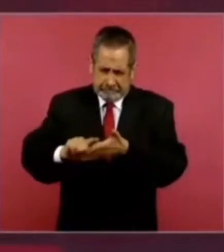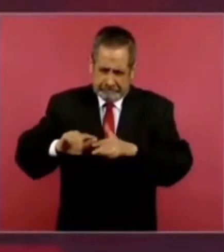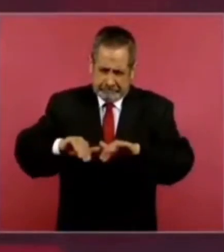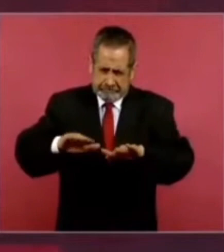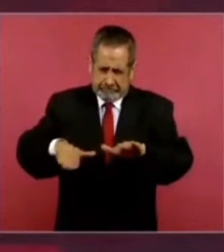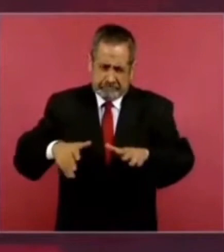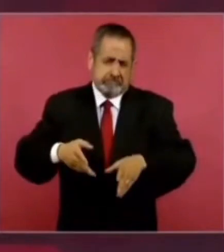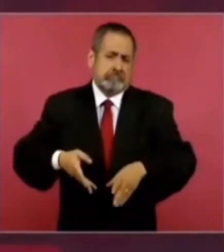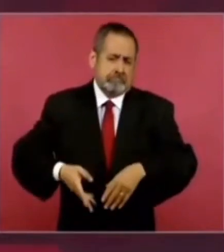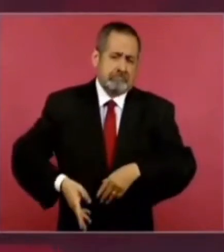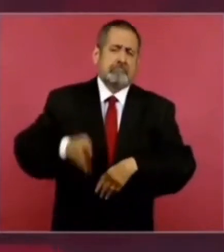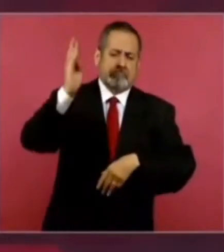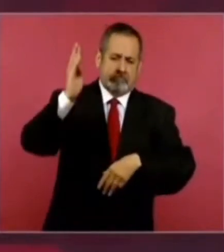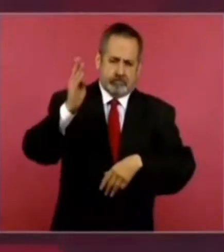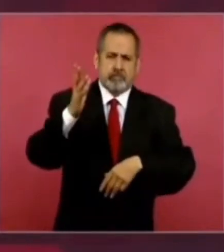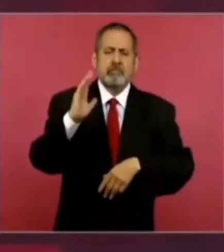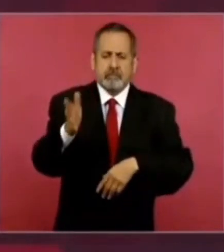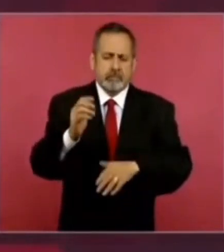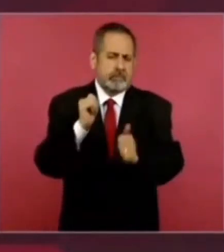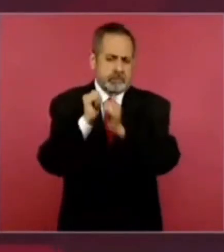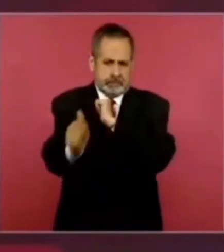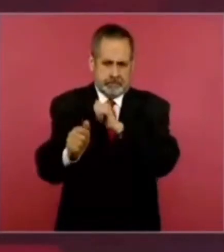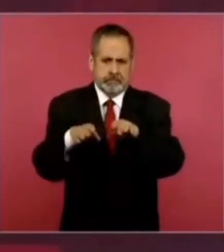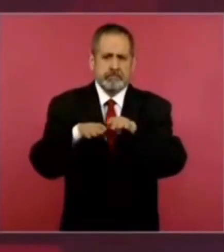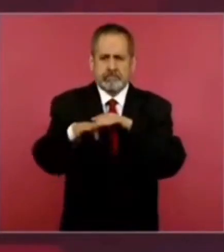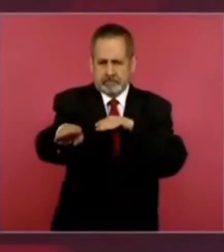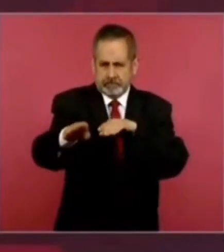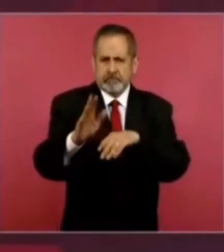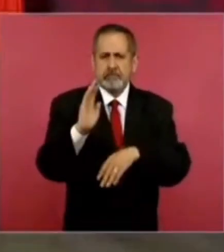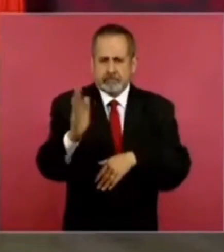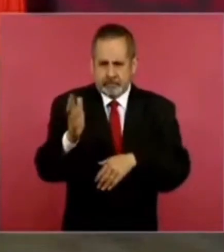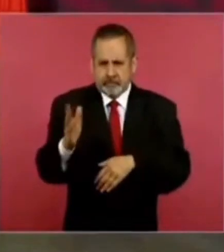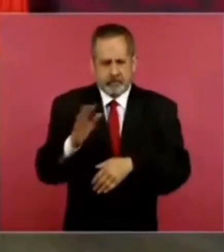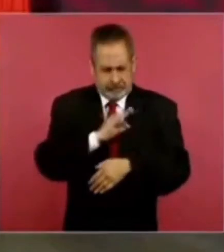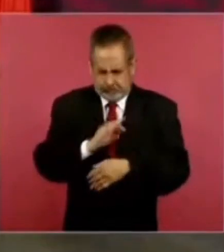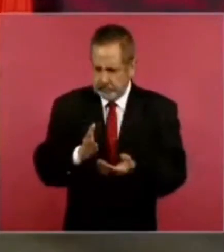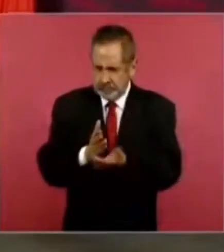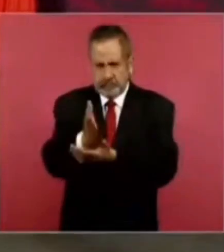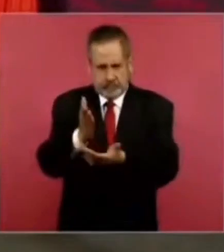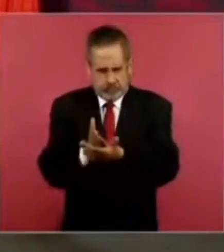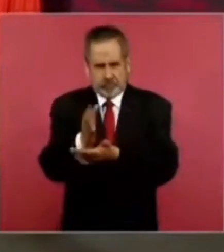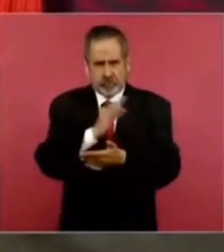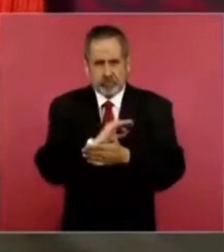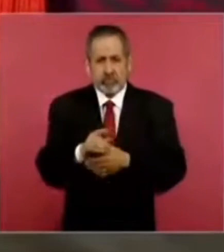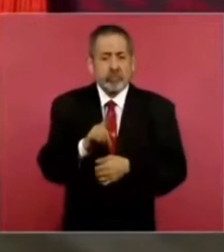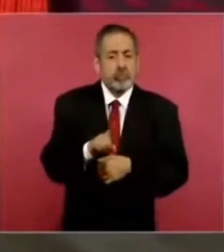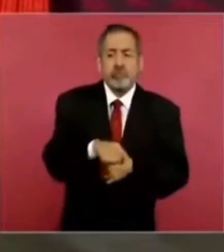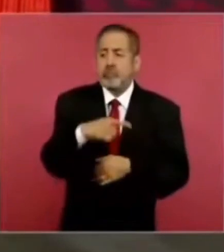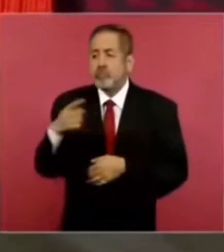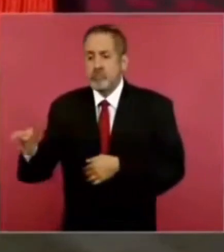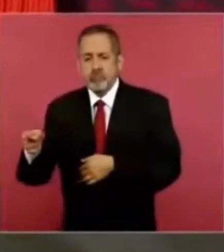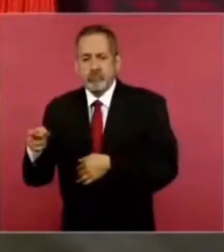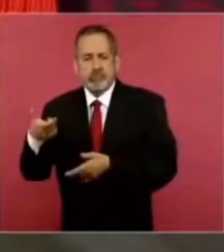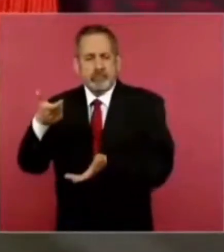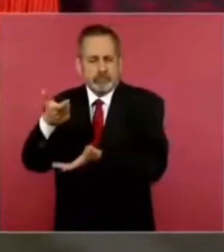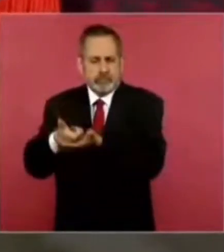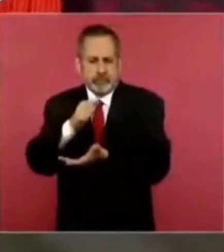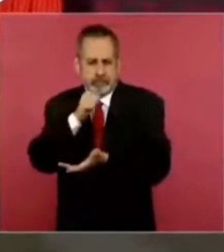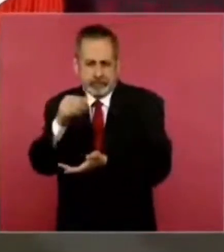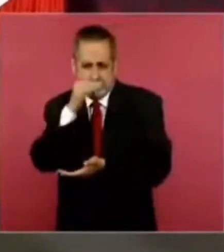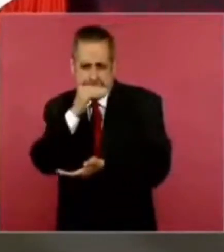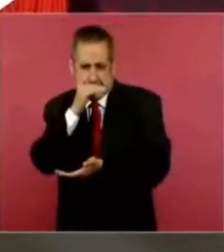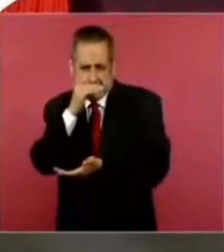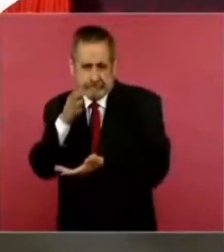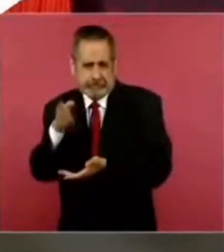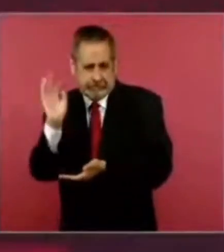la autopista y ya se abrió también la libre. Estamos trabajando